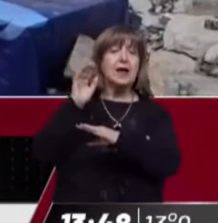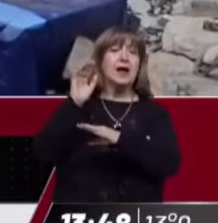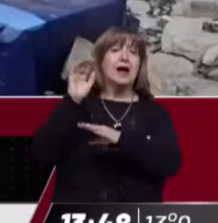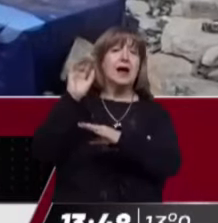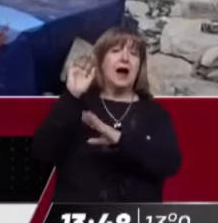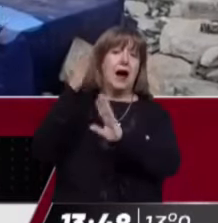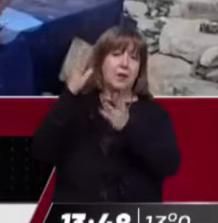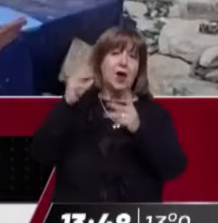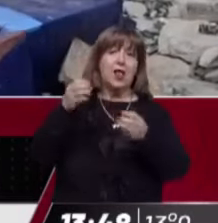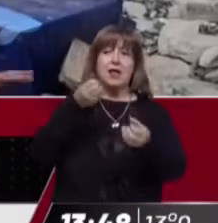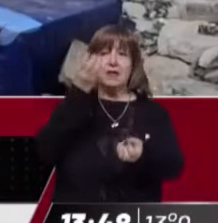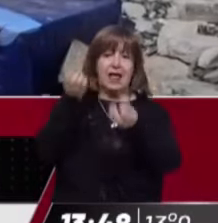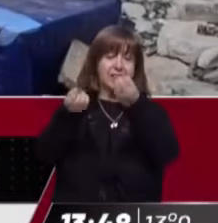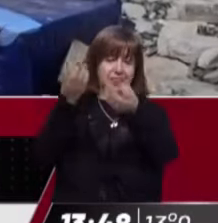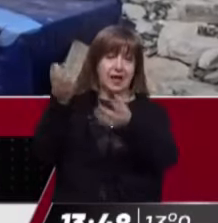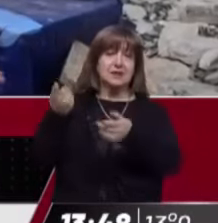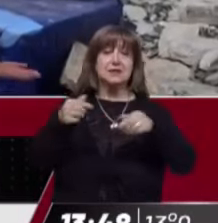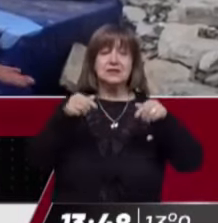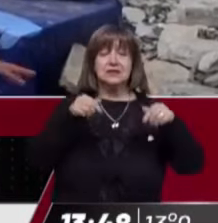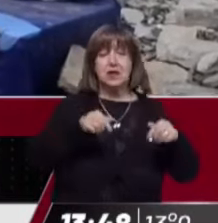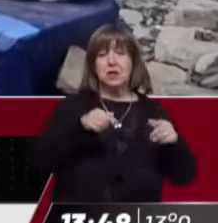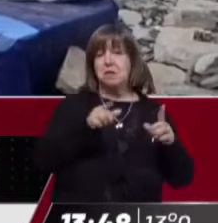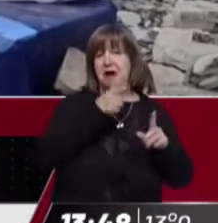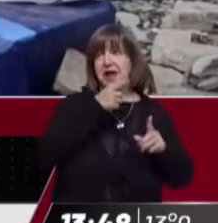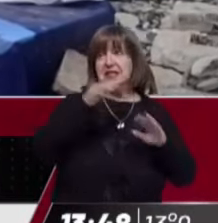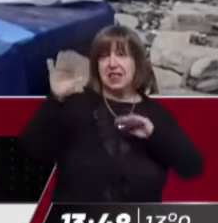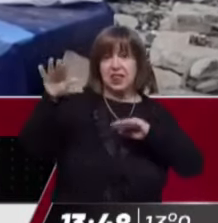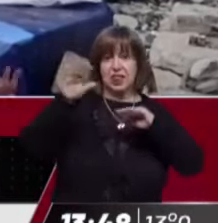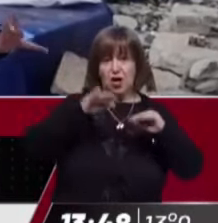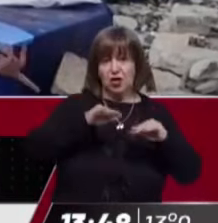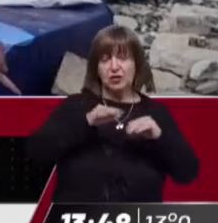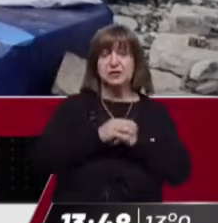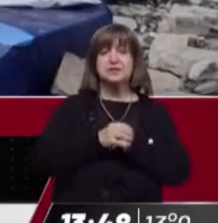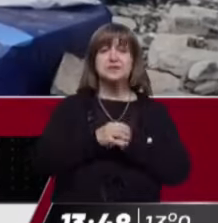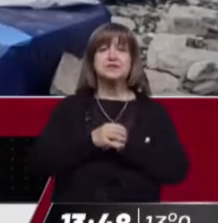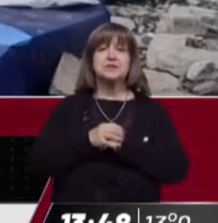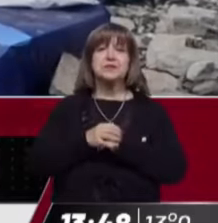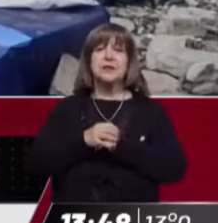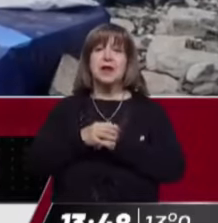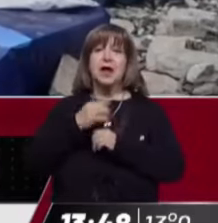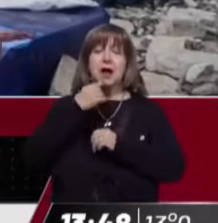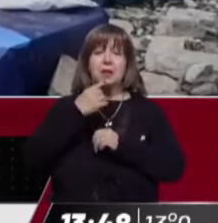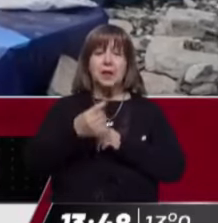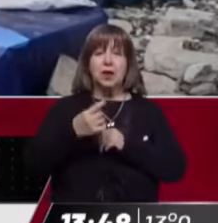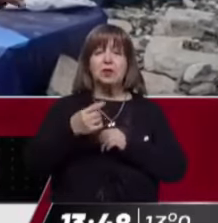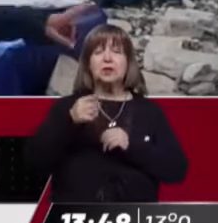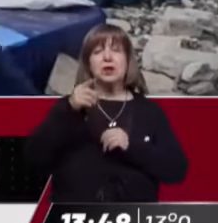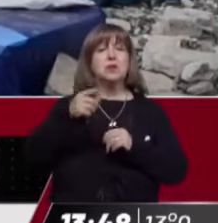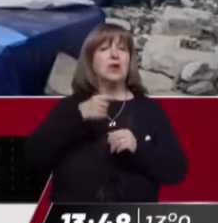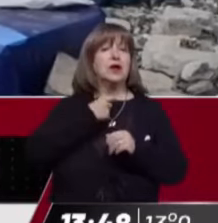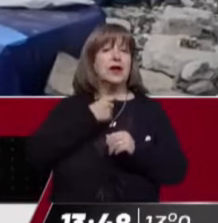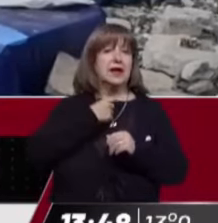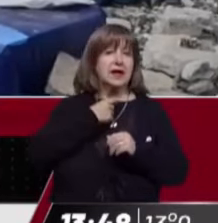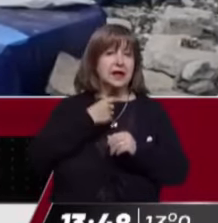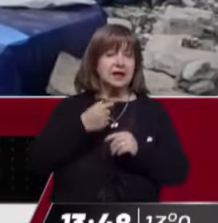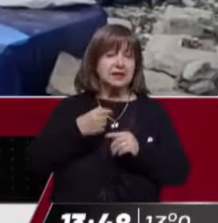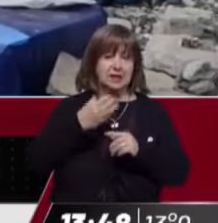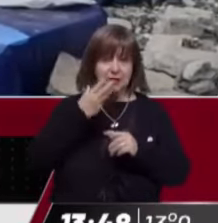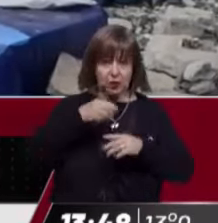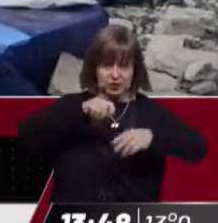de vegetación. Sí. Y andinismo también, de decir, bueno, dejo de cocinar, me pongo la mochila y subo, ¿o